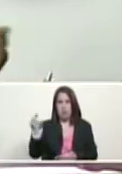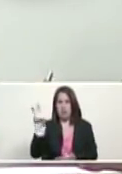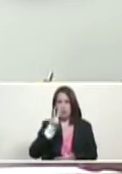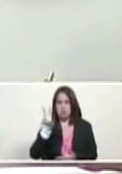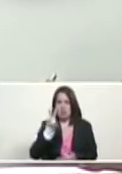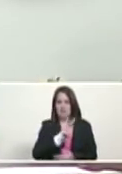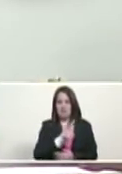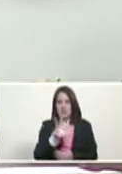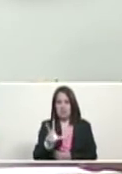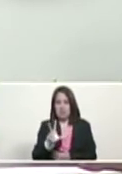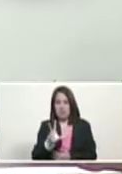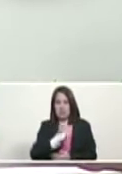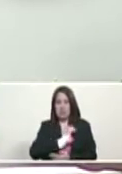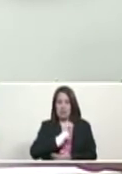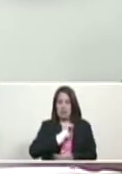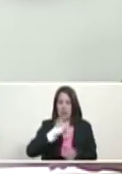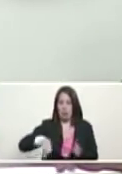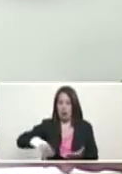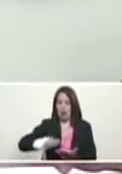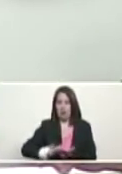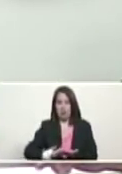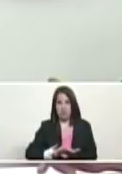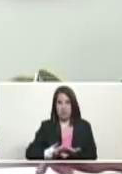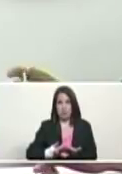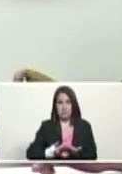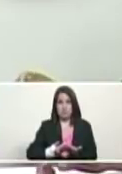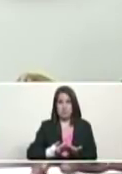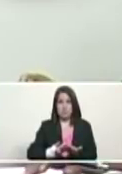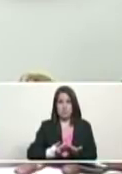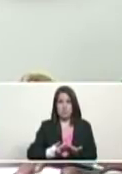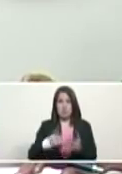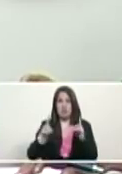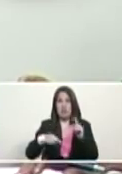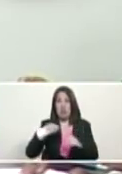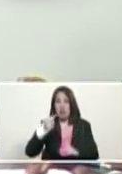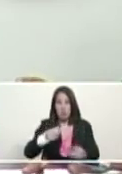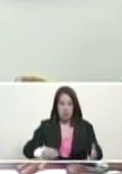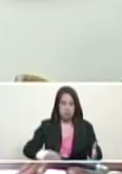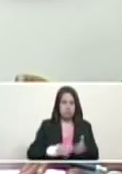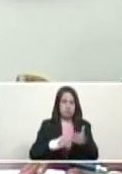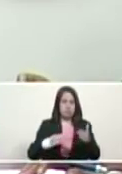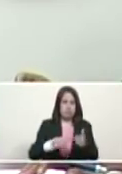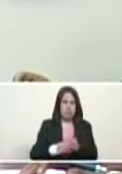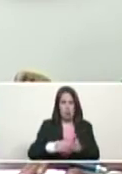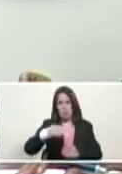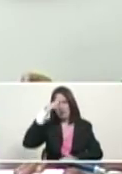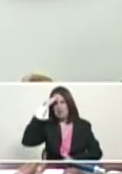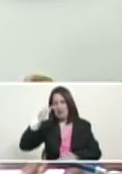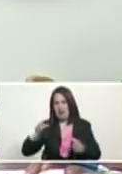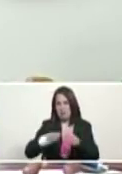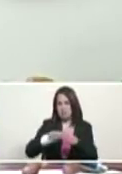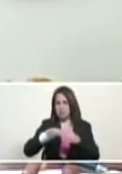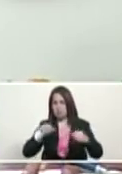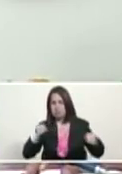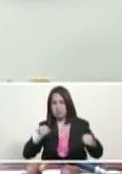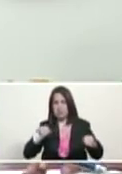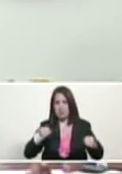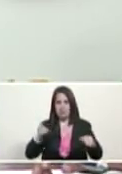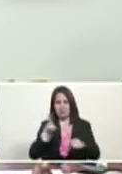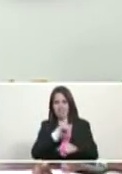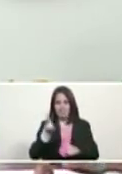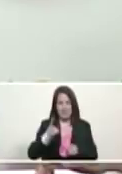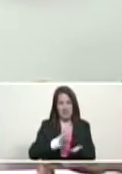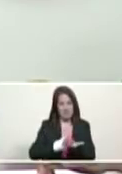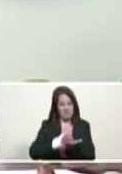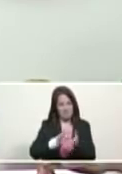23 de enero en adelante. La victoria contra el intento de dividir la Fuerza Armada. No la han dividido ni la